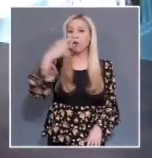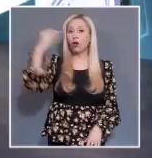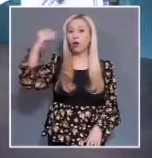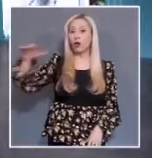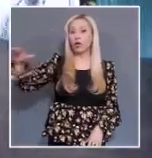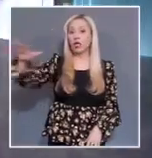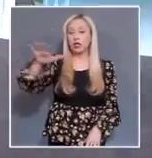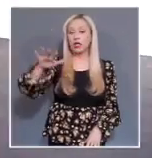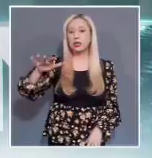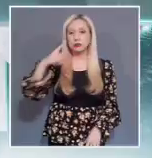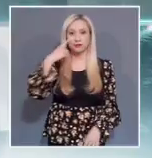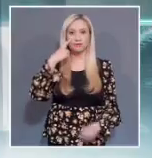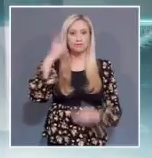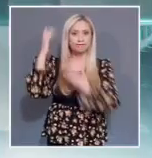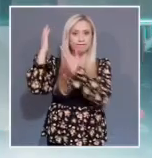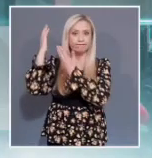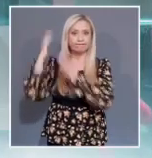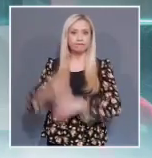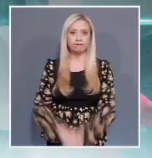ver.